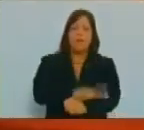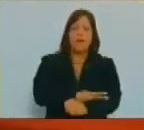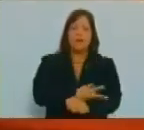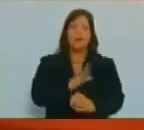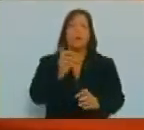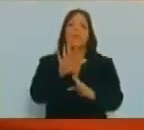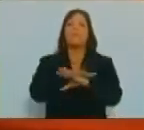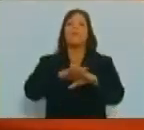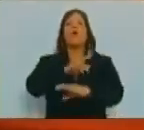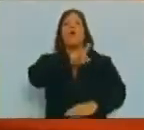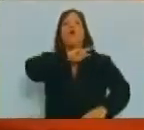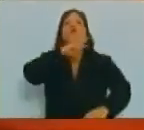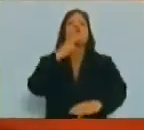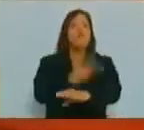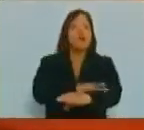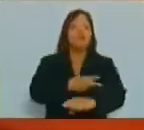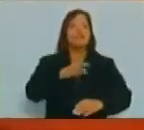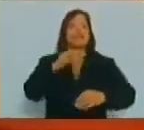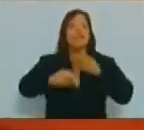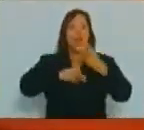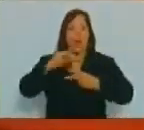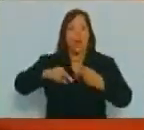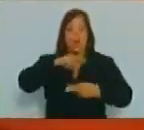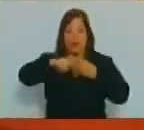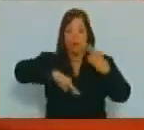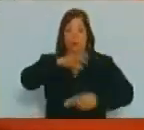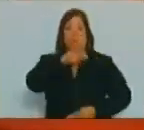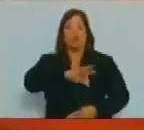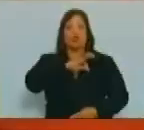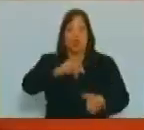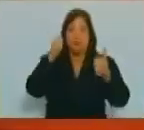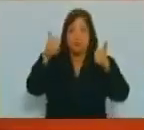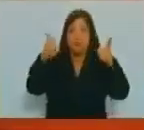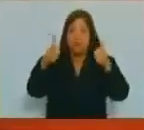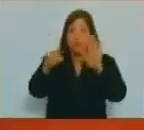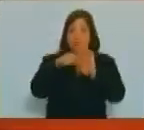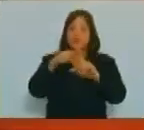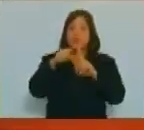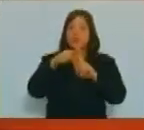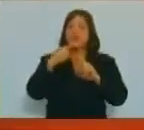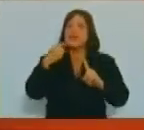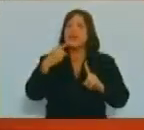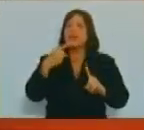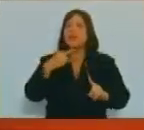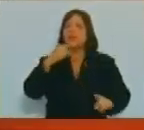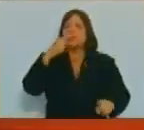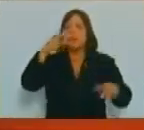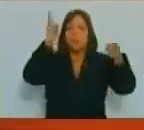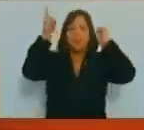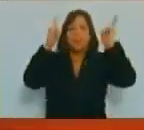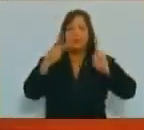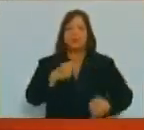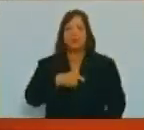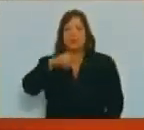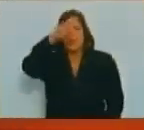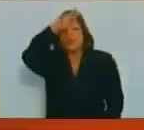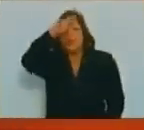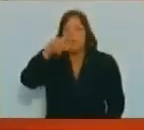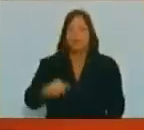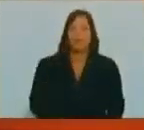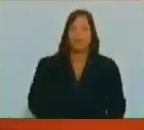de la política social del gobierno revolucionario el que lo haga un idiota el que lo haga es un